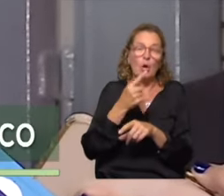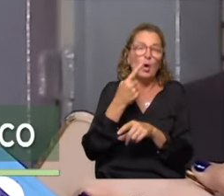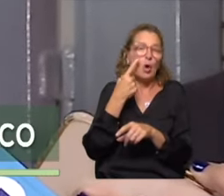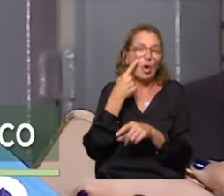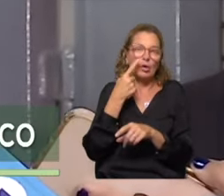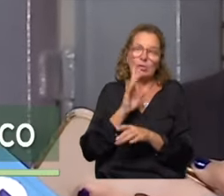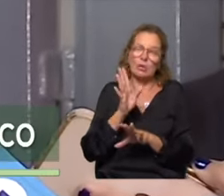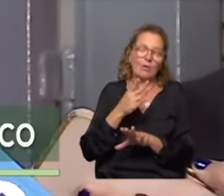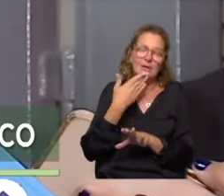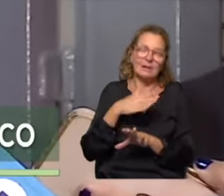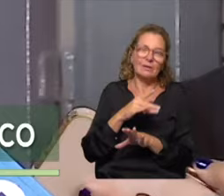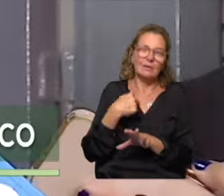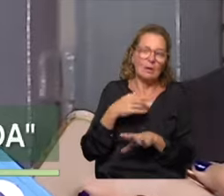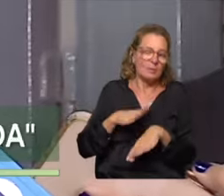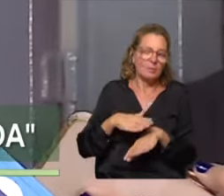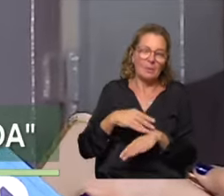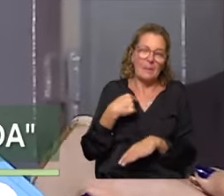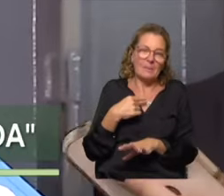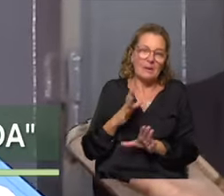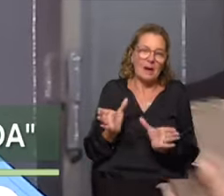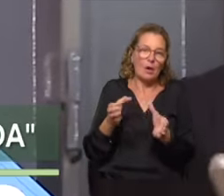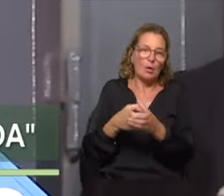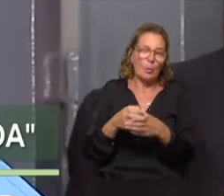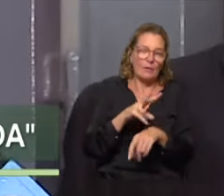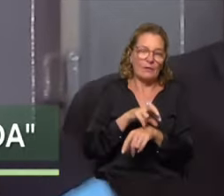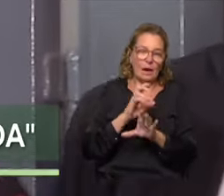este momento. No es una decisión que me compete a mí, sino al equipo fiscal.